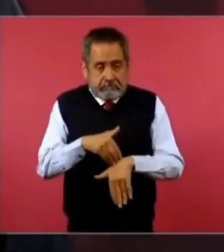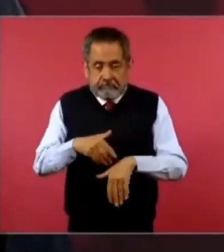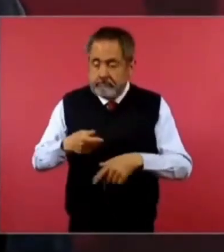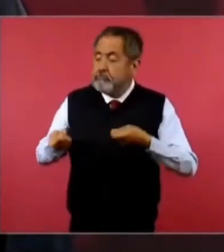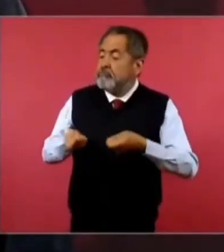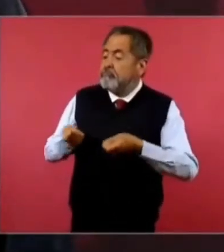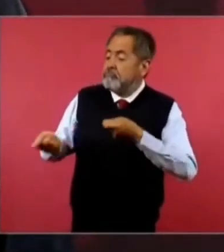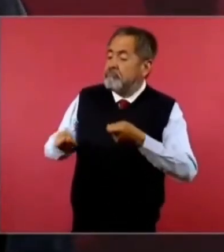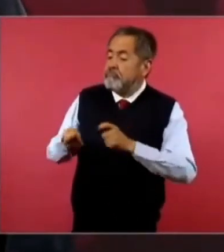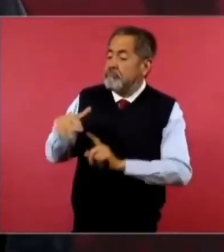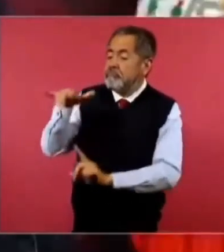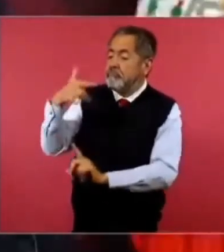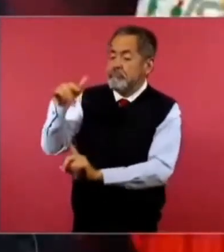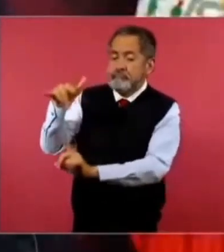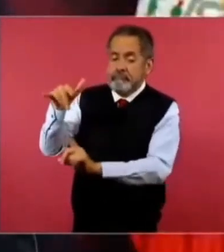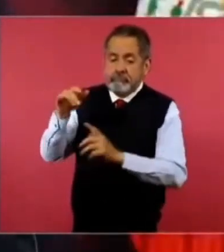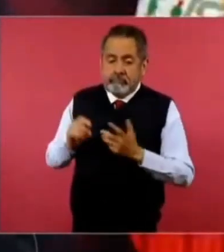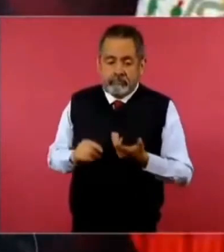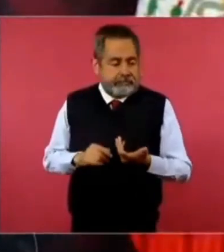títere.